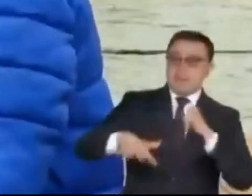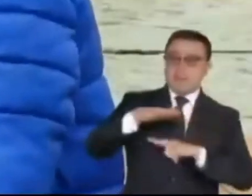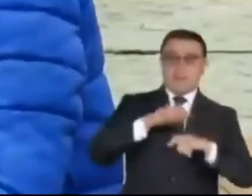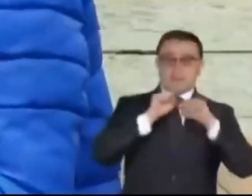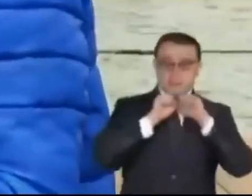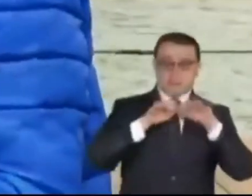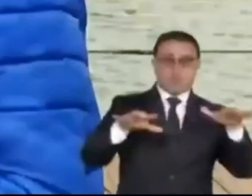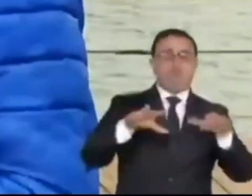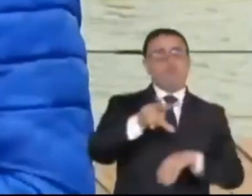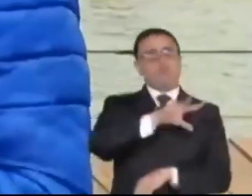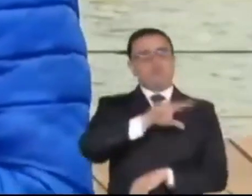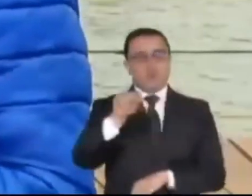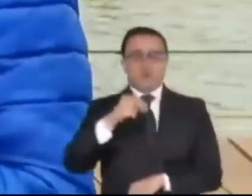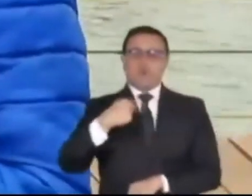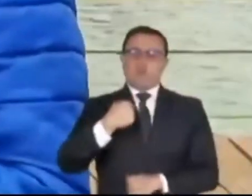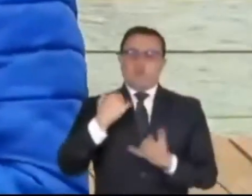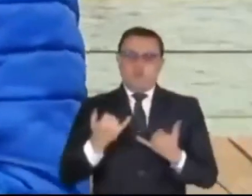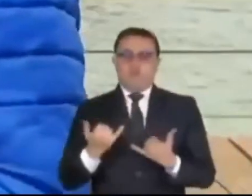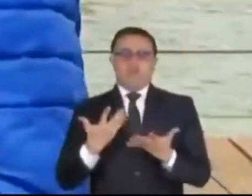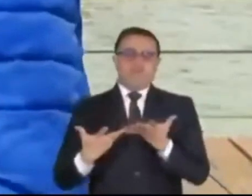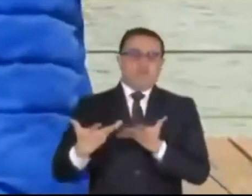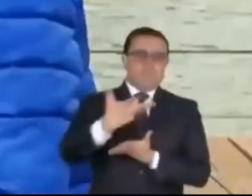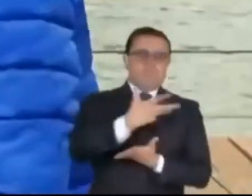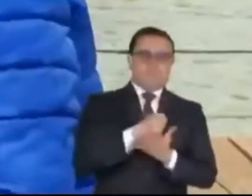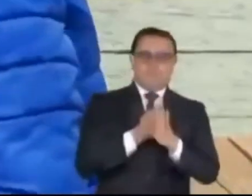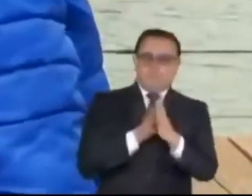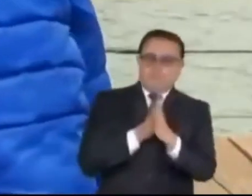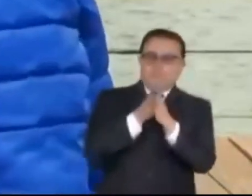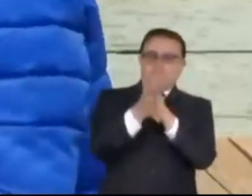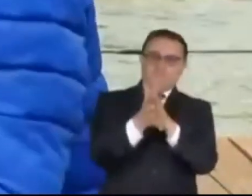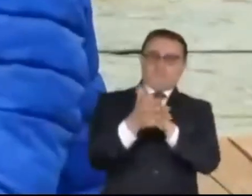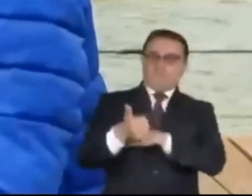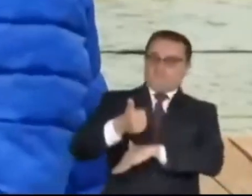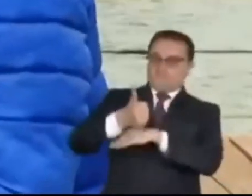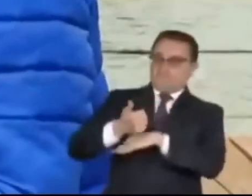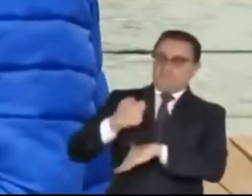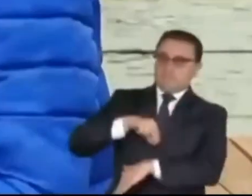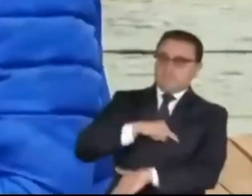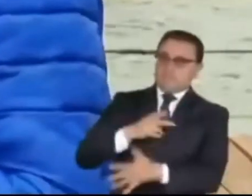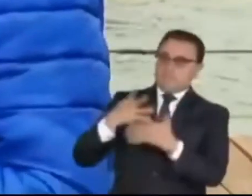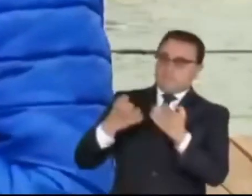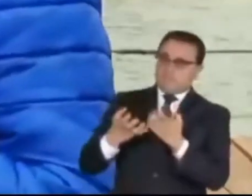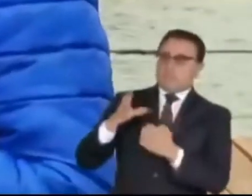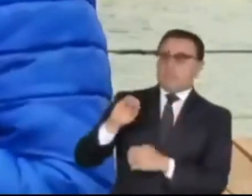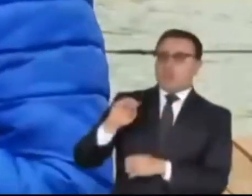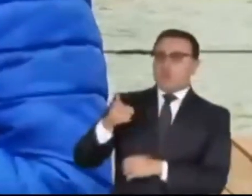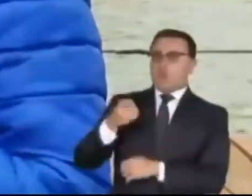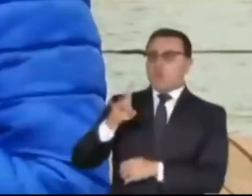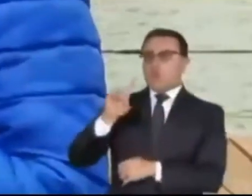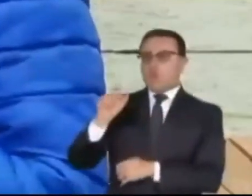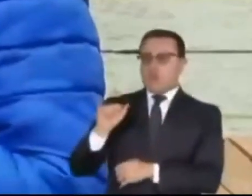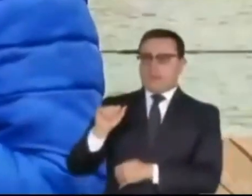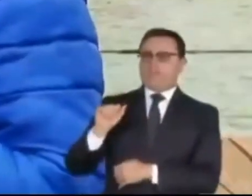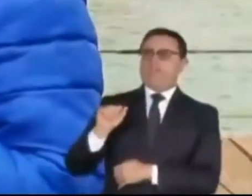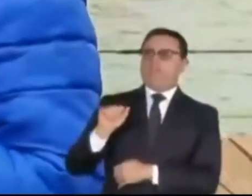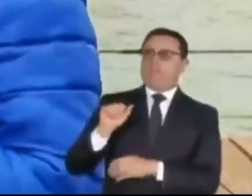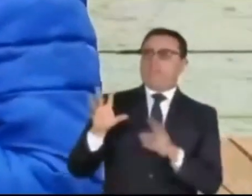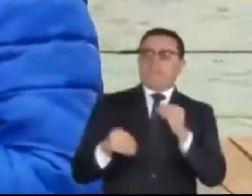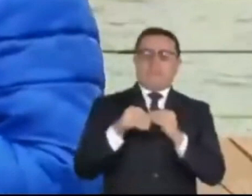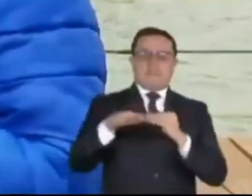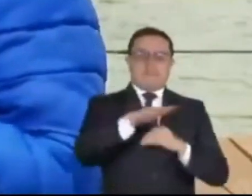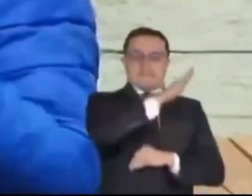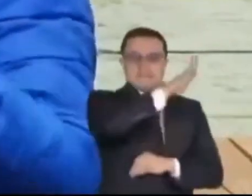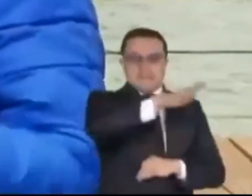Por tanto, pues en esta rendición de cuentas, director, nosotros queremos que al municipio de Cogua y a la Sabana Centro, porque ustedes